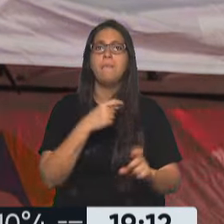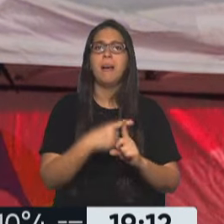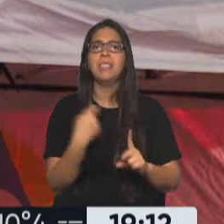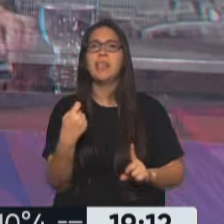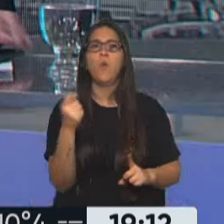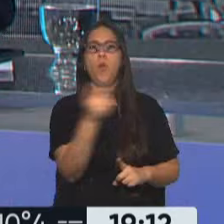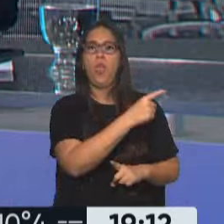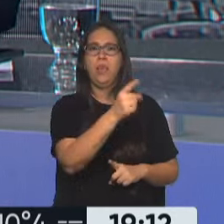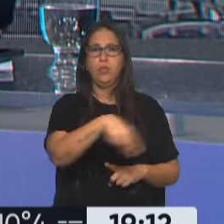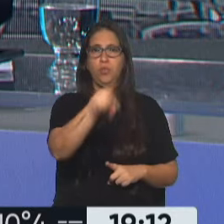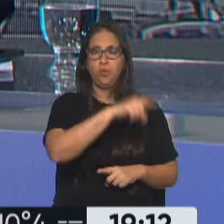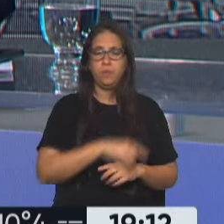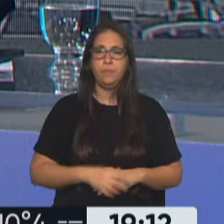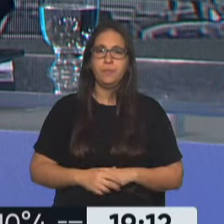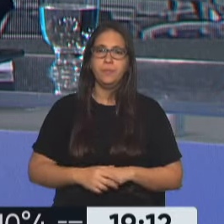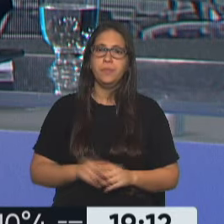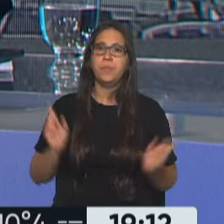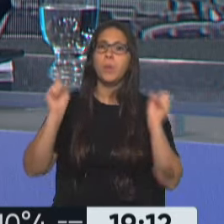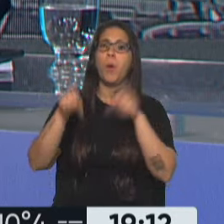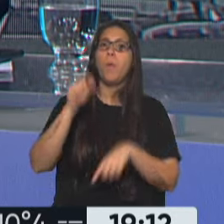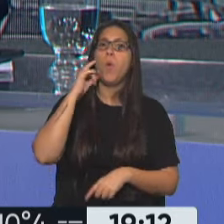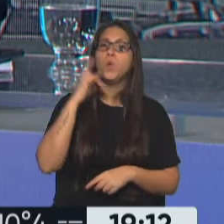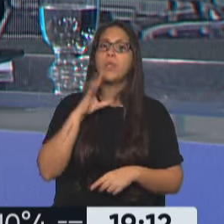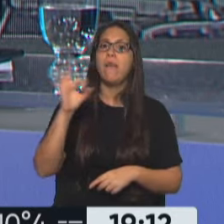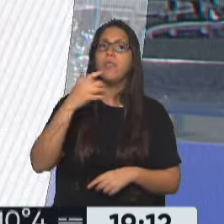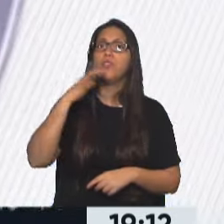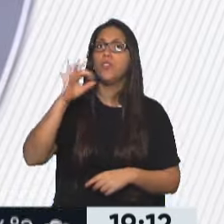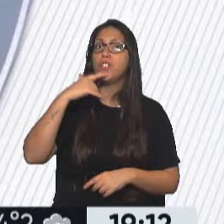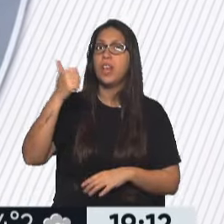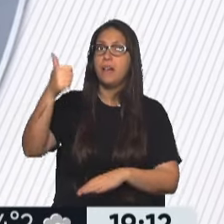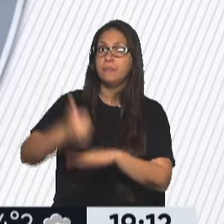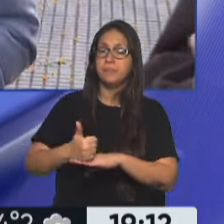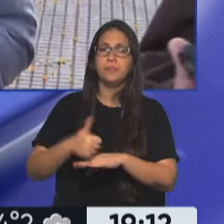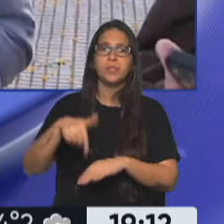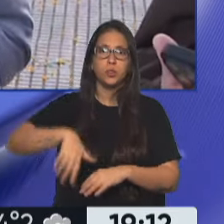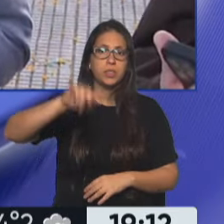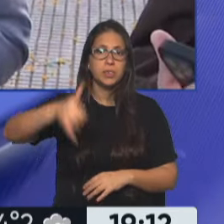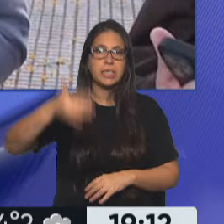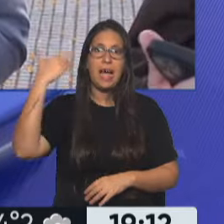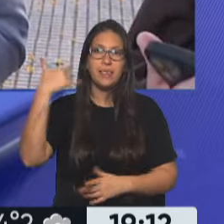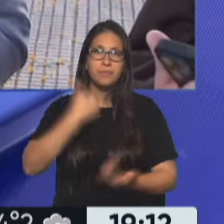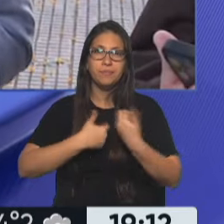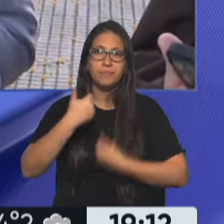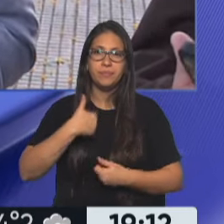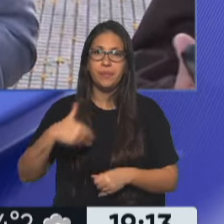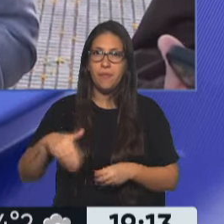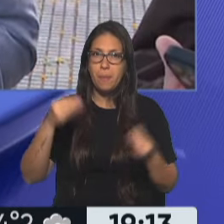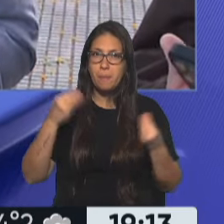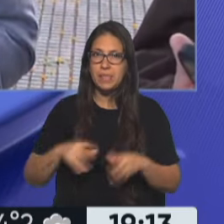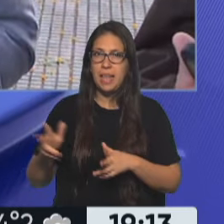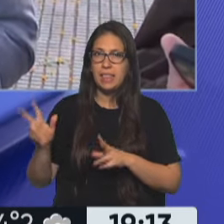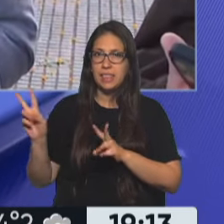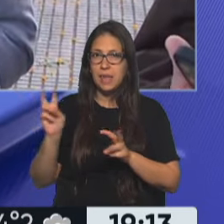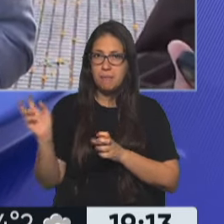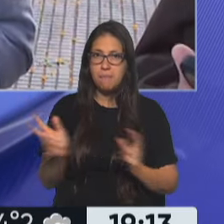empresas. Bueno, volvemos con Gustavo Sosa, Gustavo, ahora sí, la nota que habías adelantado para empezar